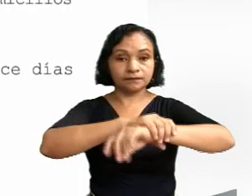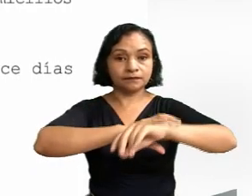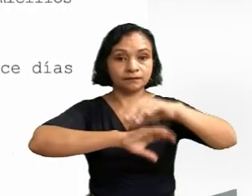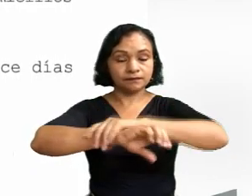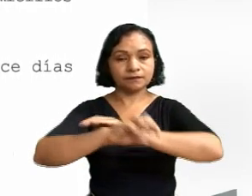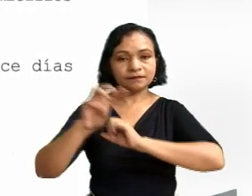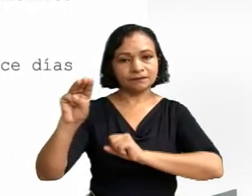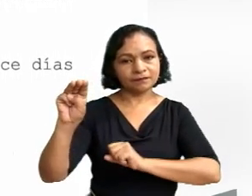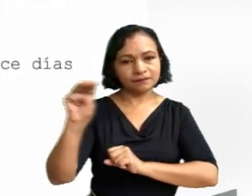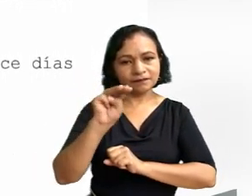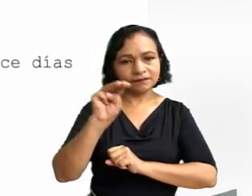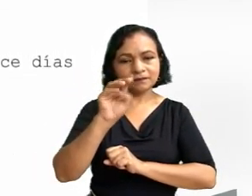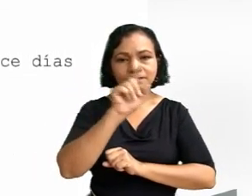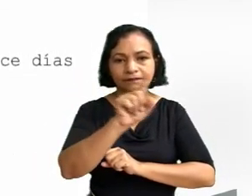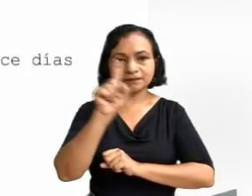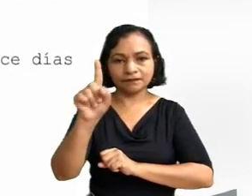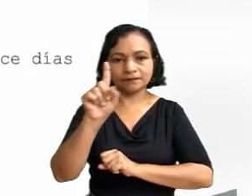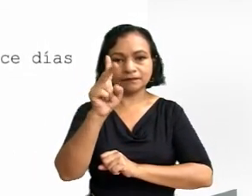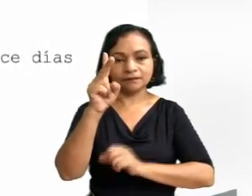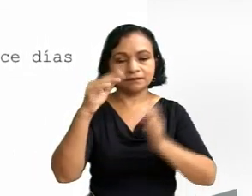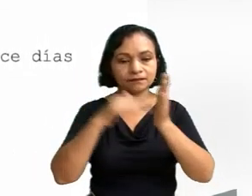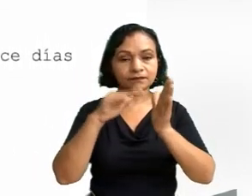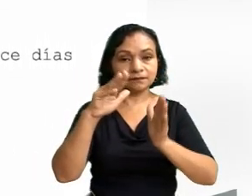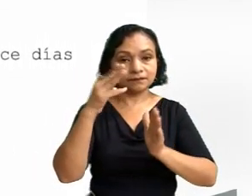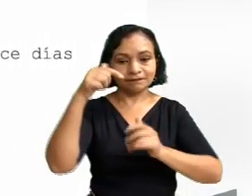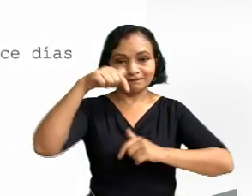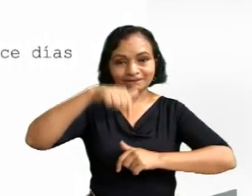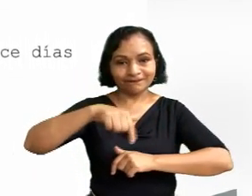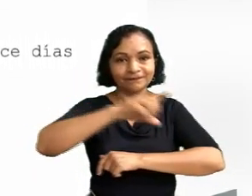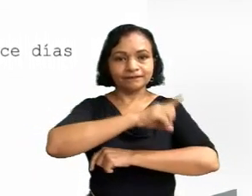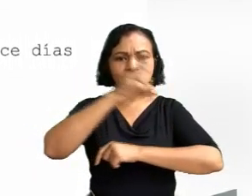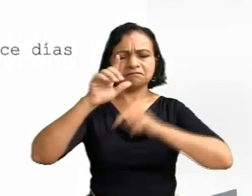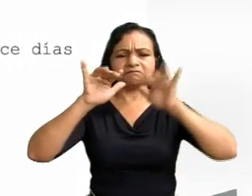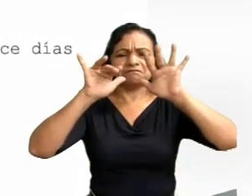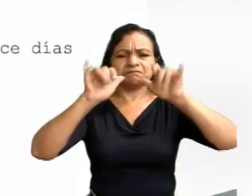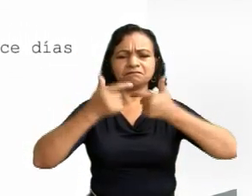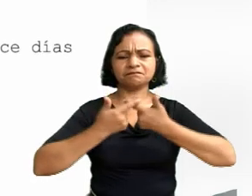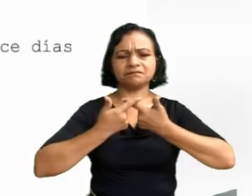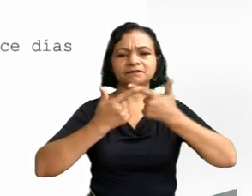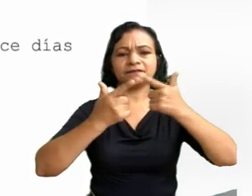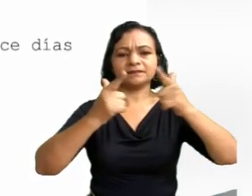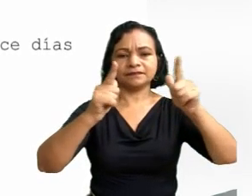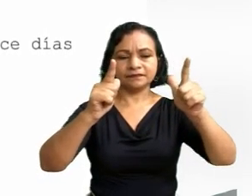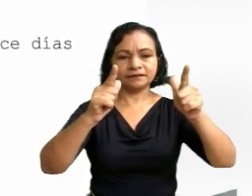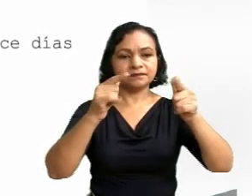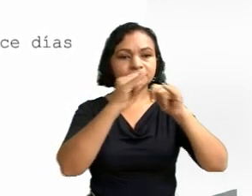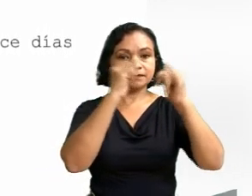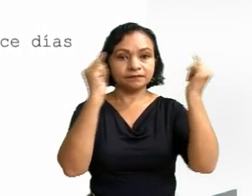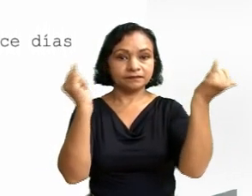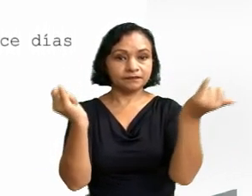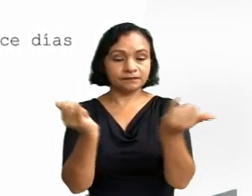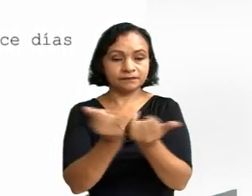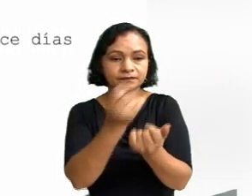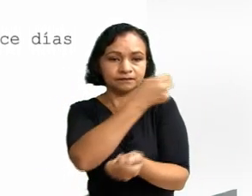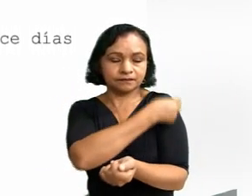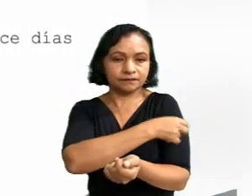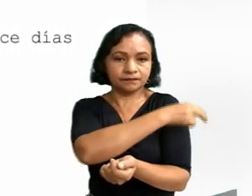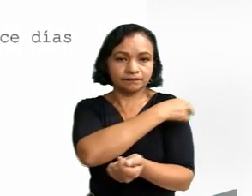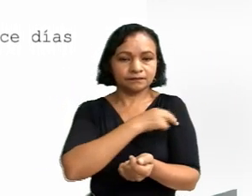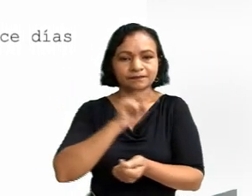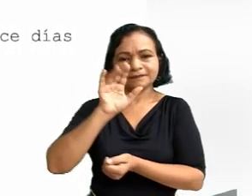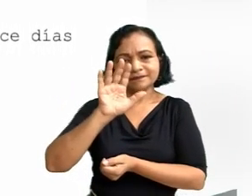martes 11 del 2019 es decir hoy ha liberado y entregado al comité internacional de la cruz roja a